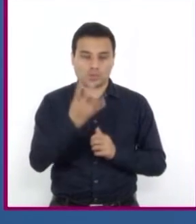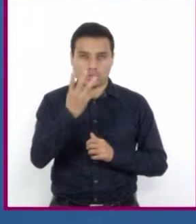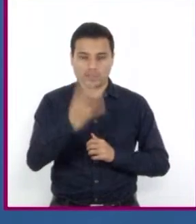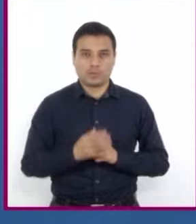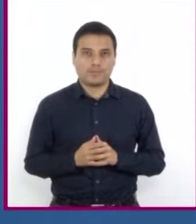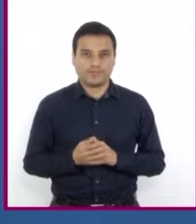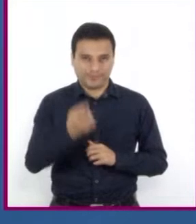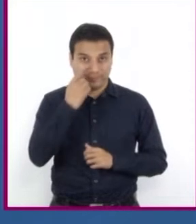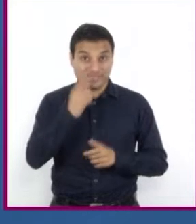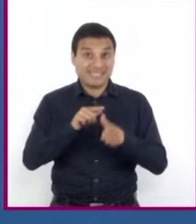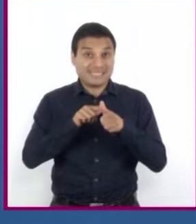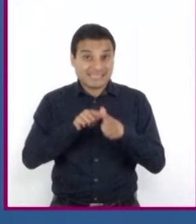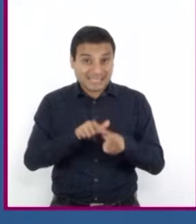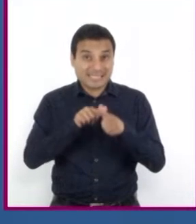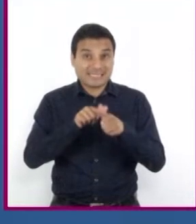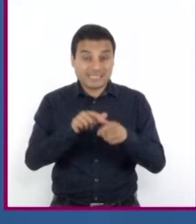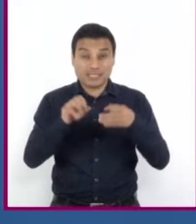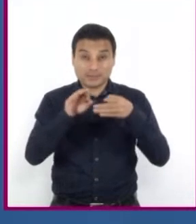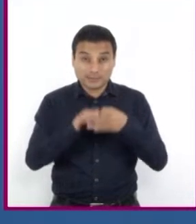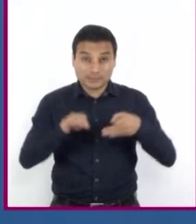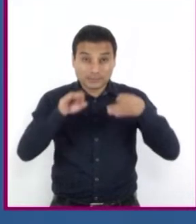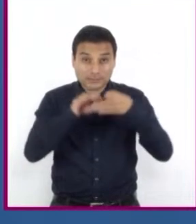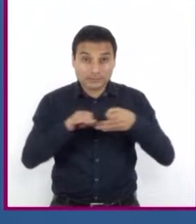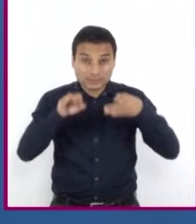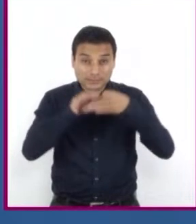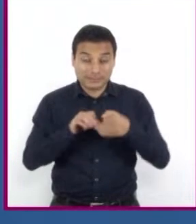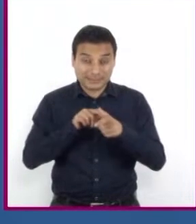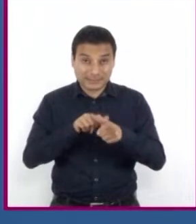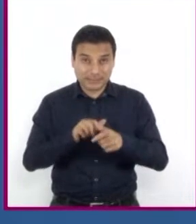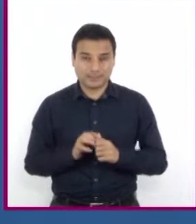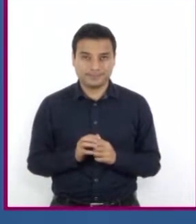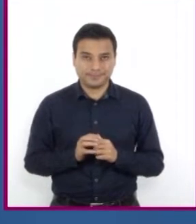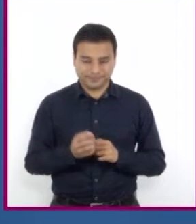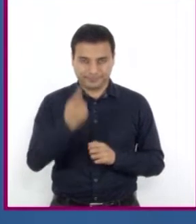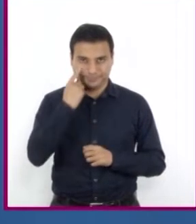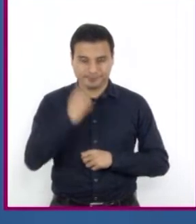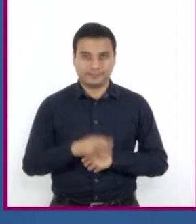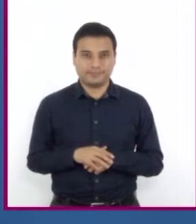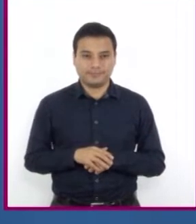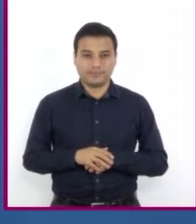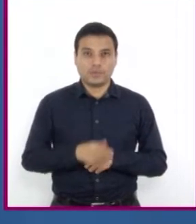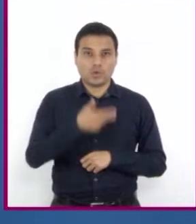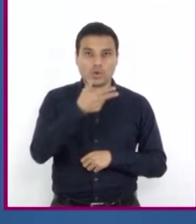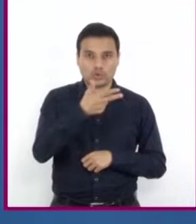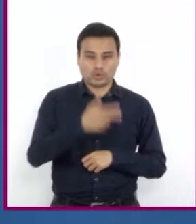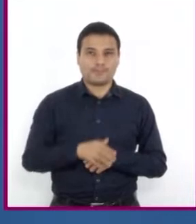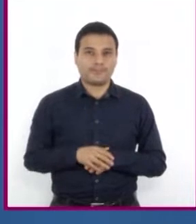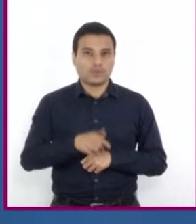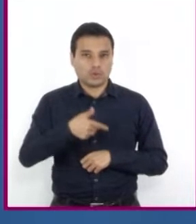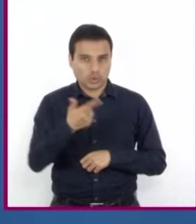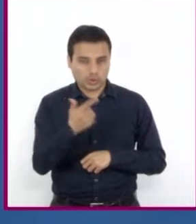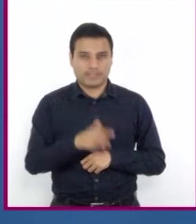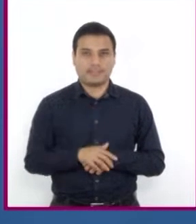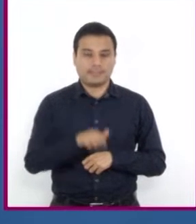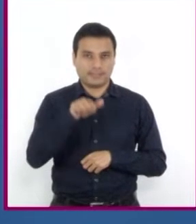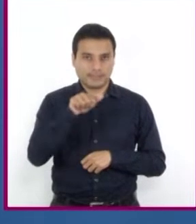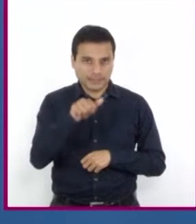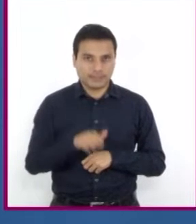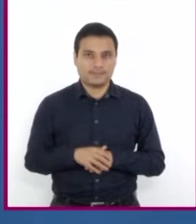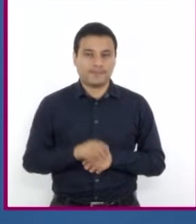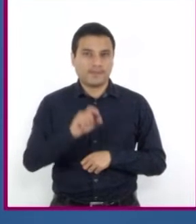el número de losetas totales en el siguiente estanque, tenemos 8, 12,